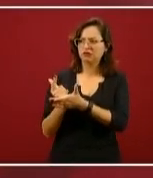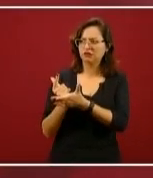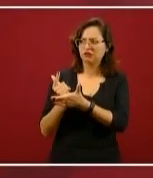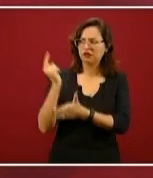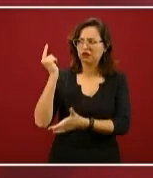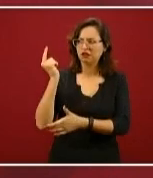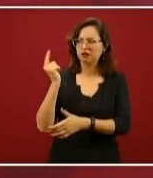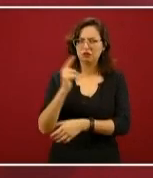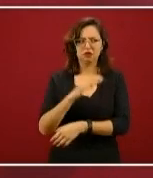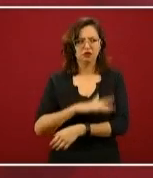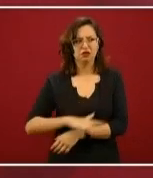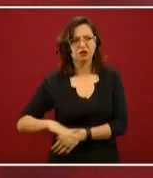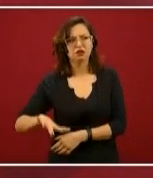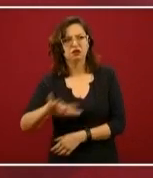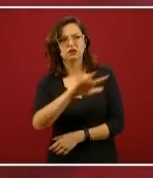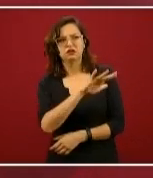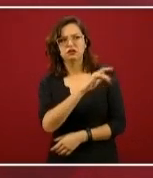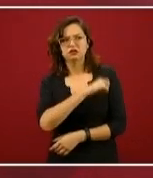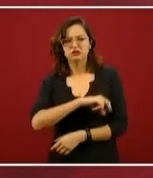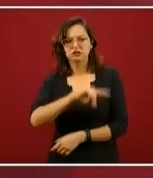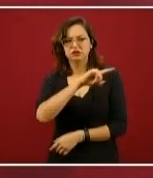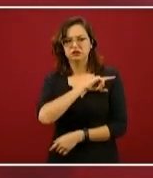a la salud pública,